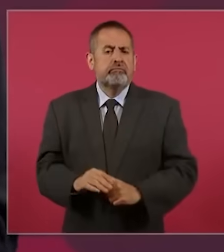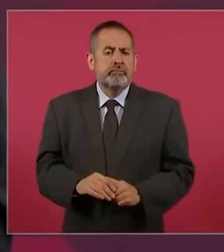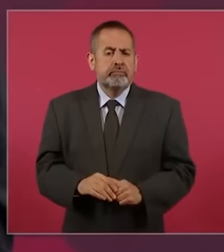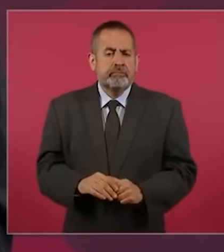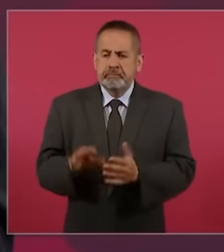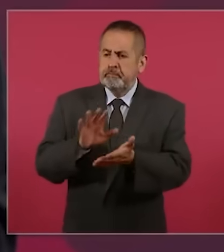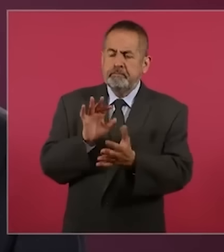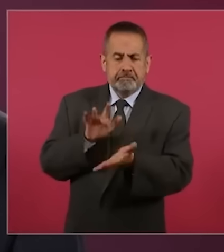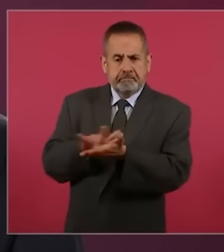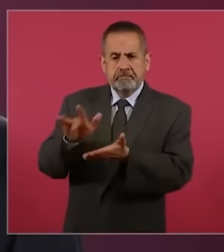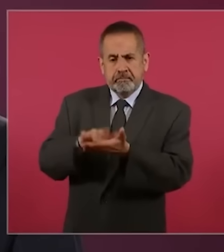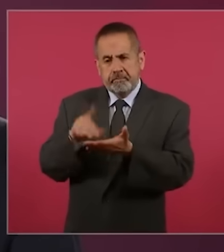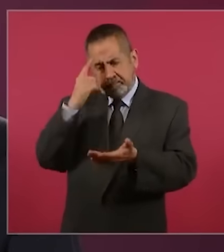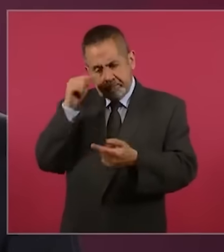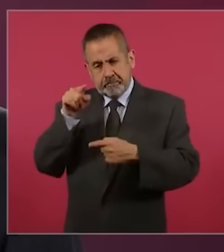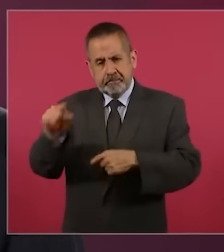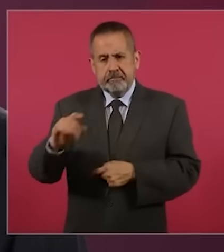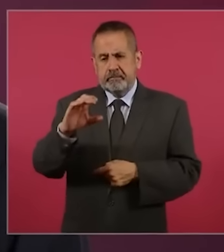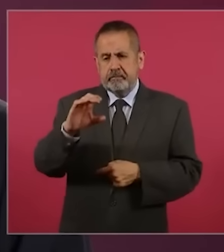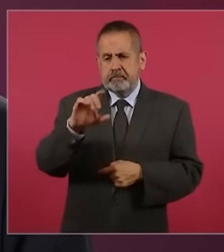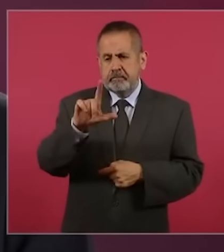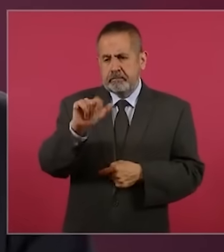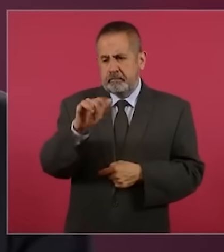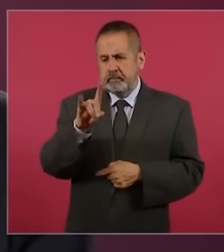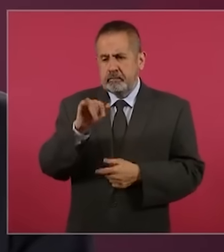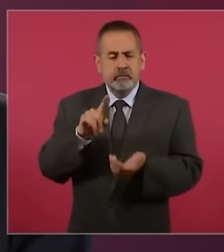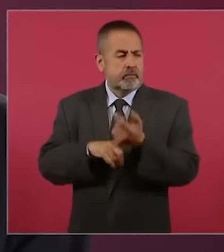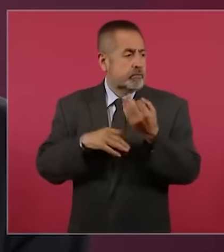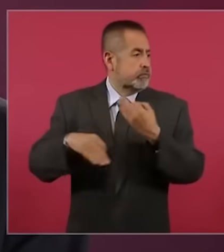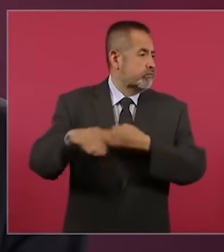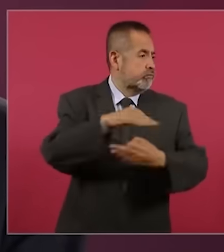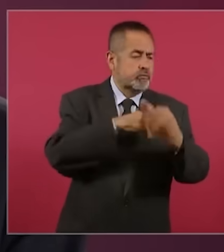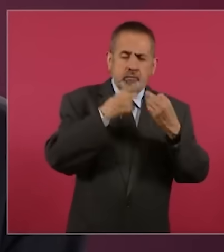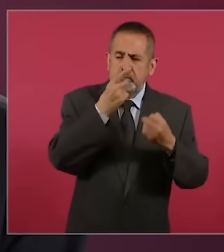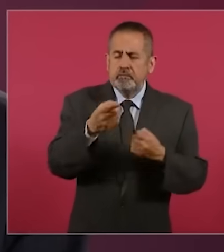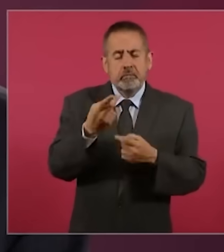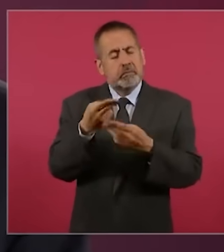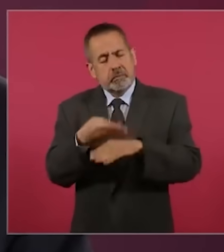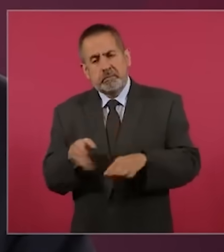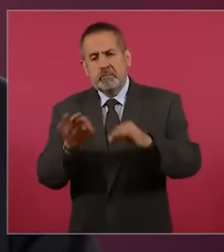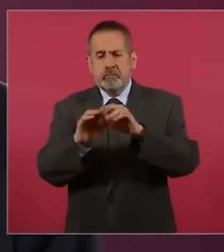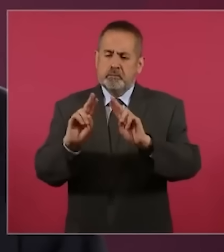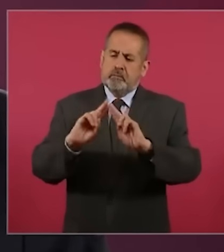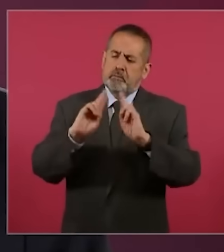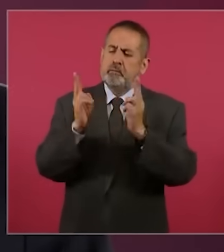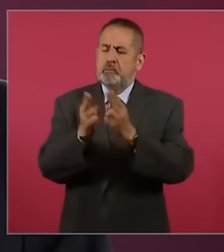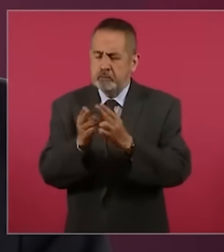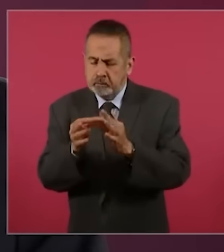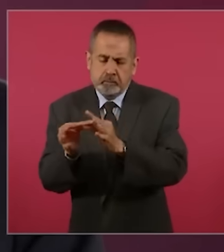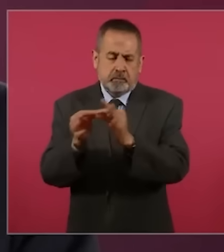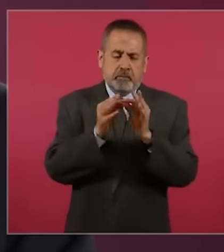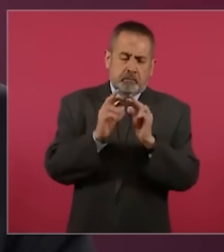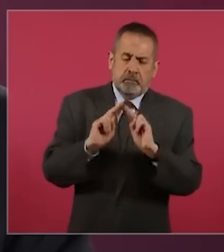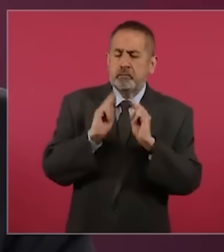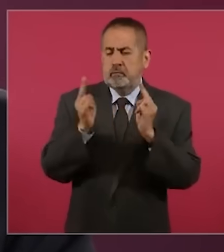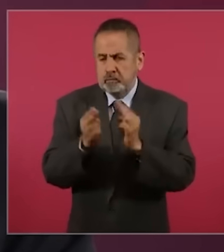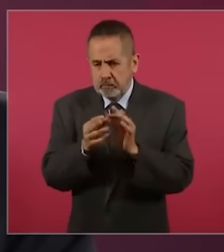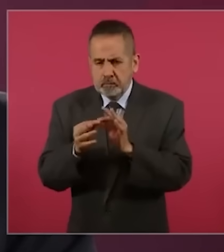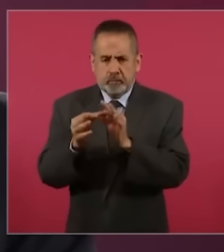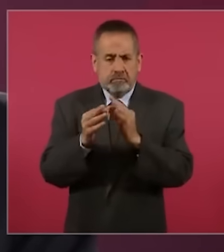a Claudia Sheinbaum, todos hablaron de la unidad, y Claudia